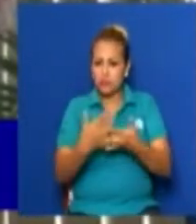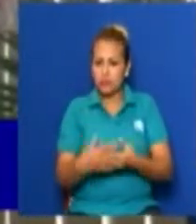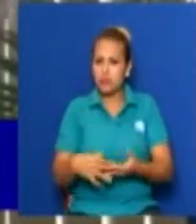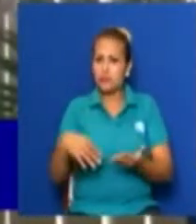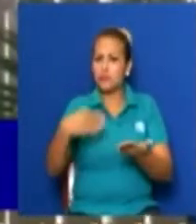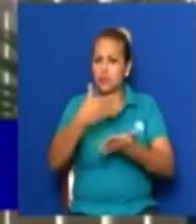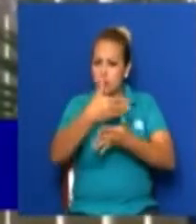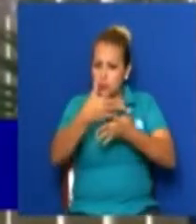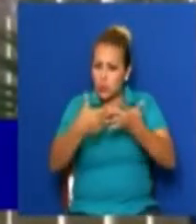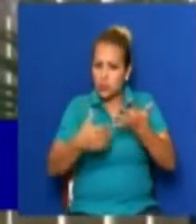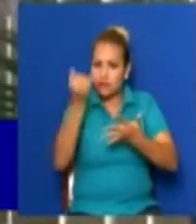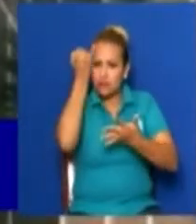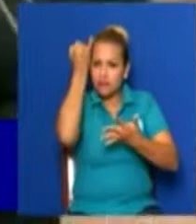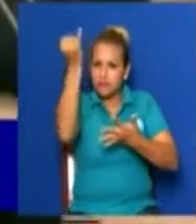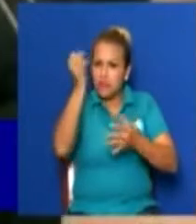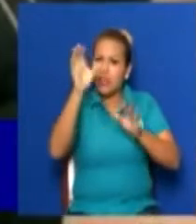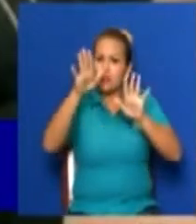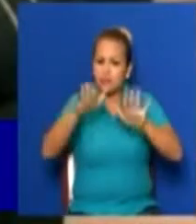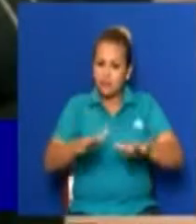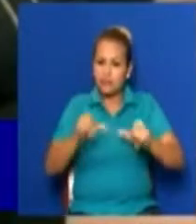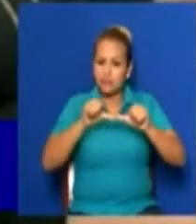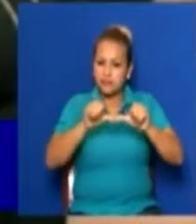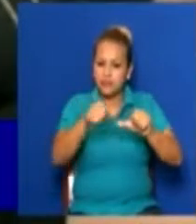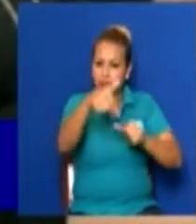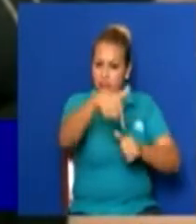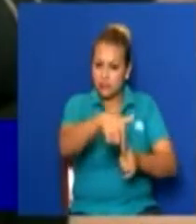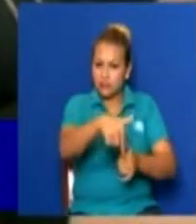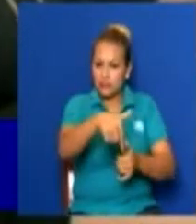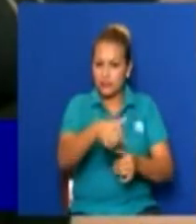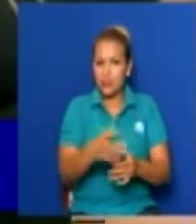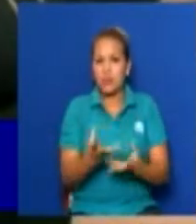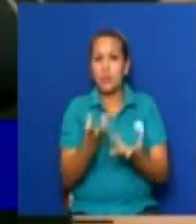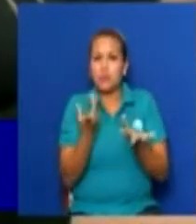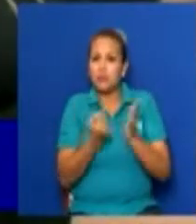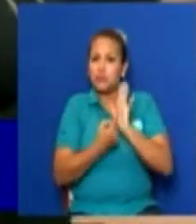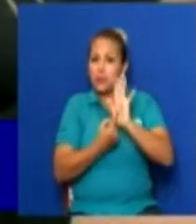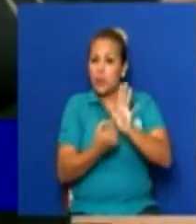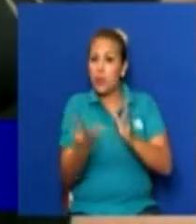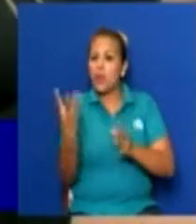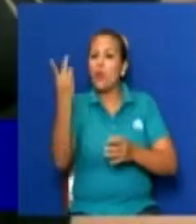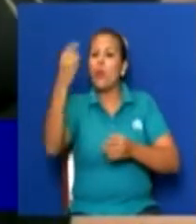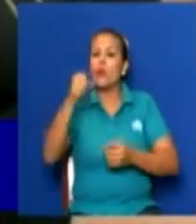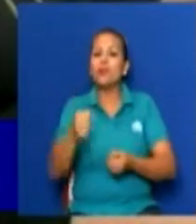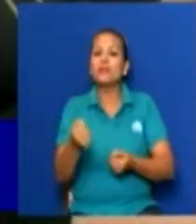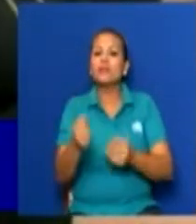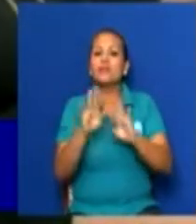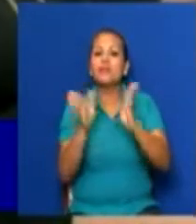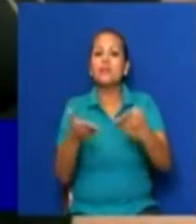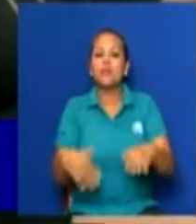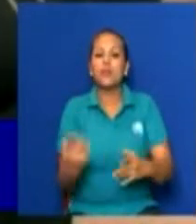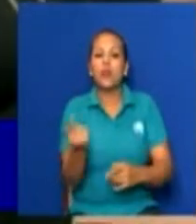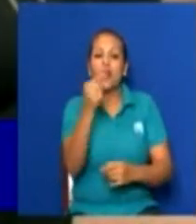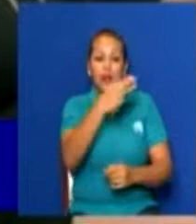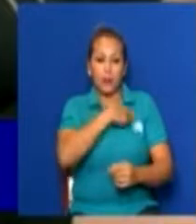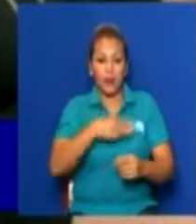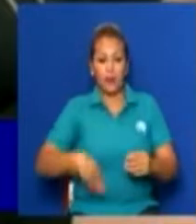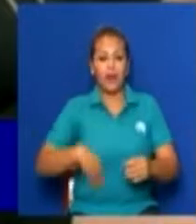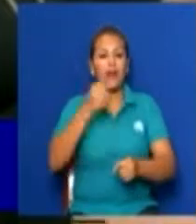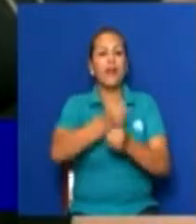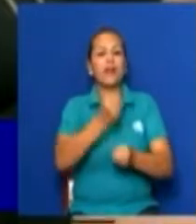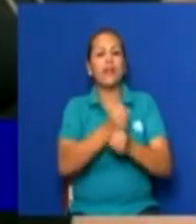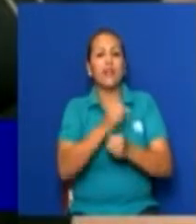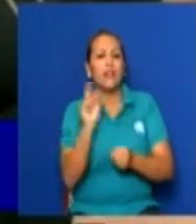análisis permanente. Por ejemplo, ¿cuántas mujeres llegan al Ministerio del Trabajo a quejarse de